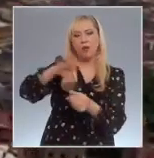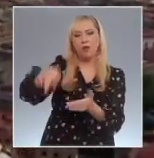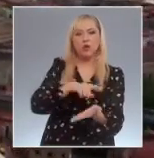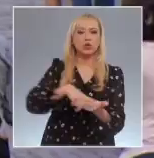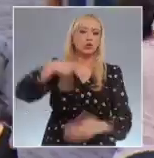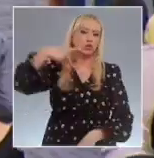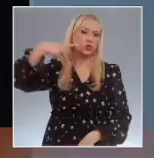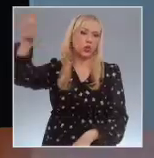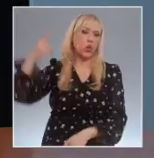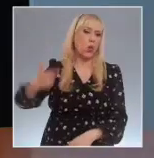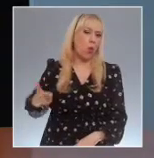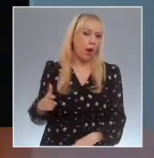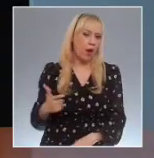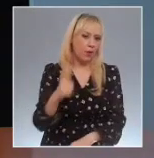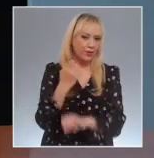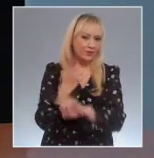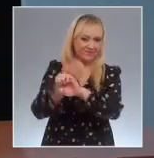Guanajuato.